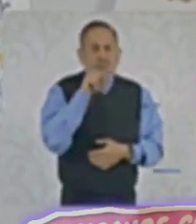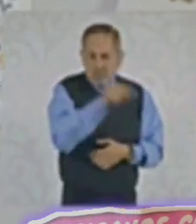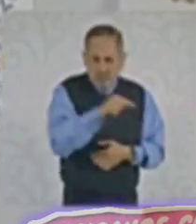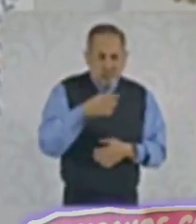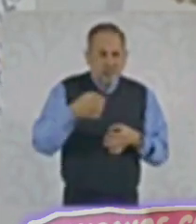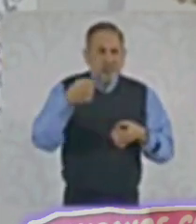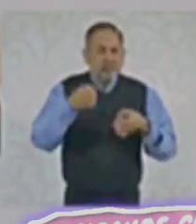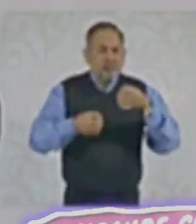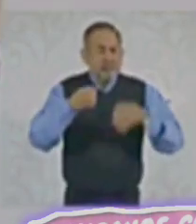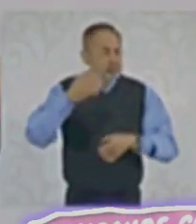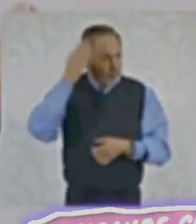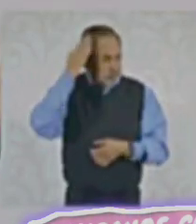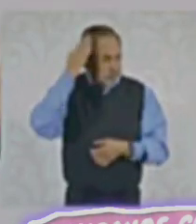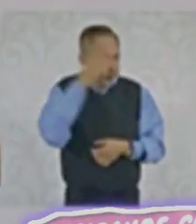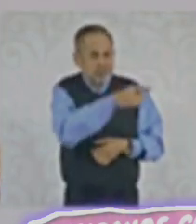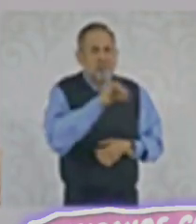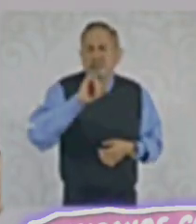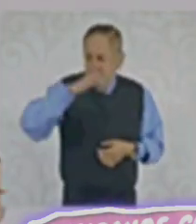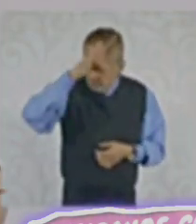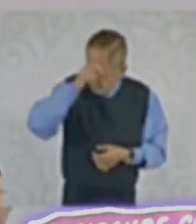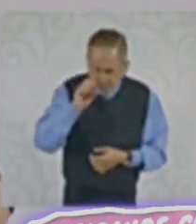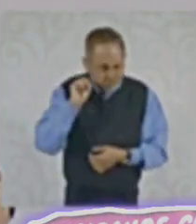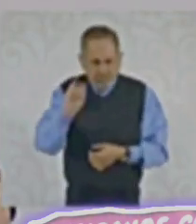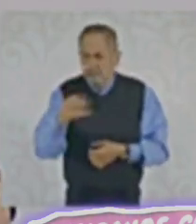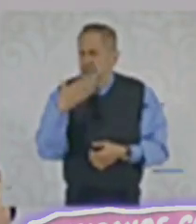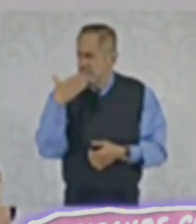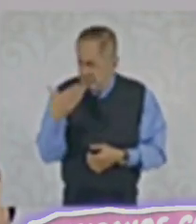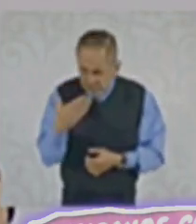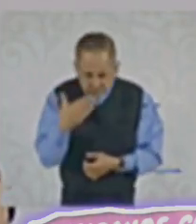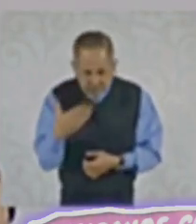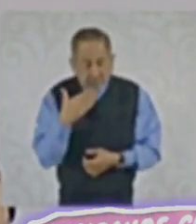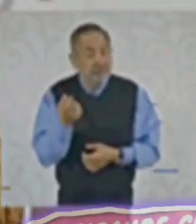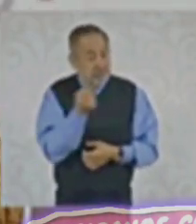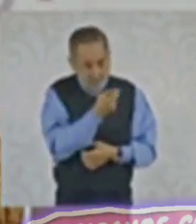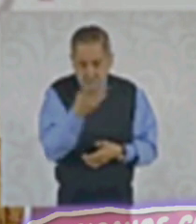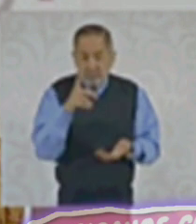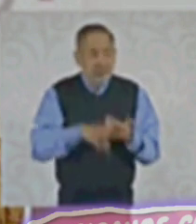a jueces que están de acuerdo con que se haga